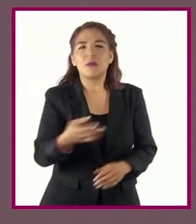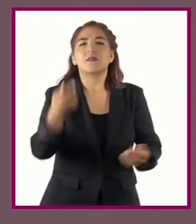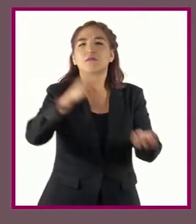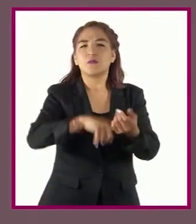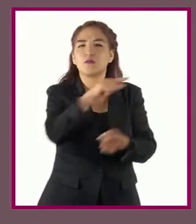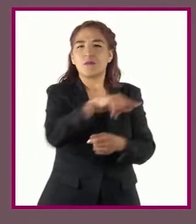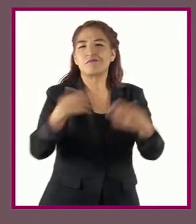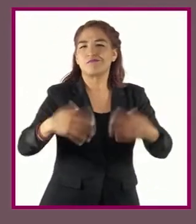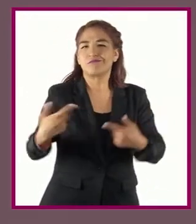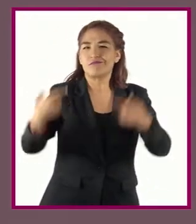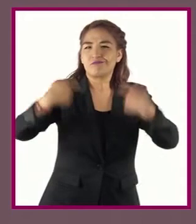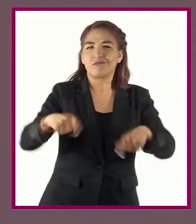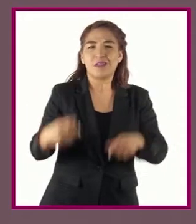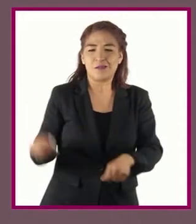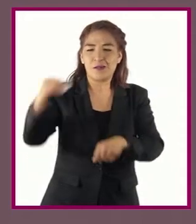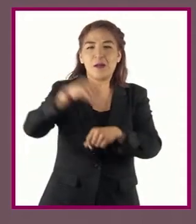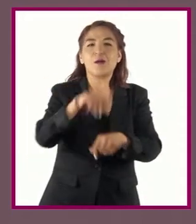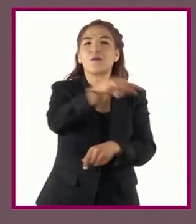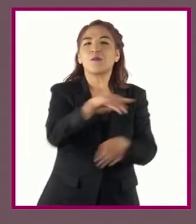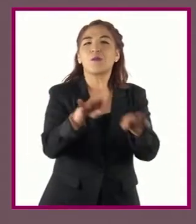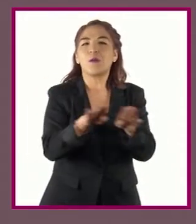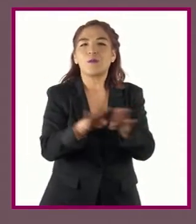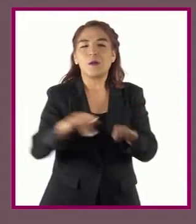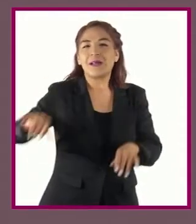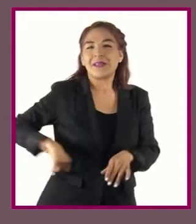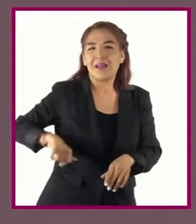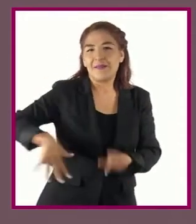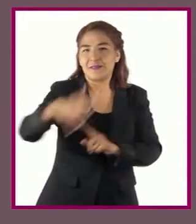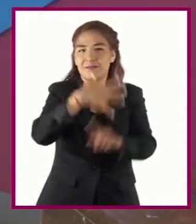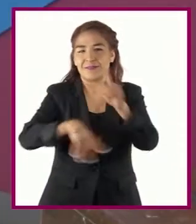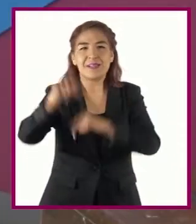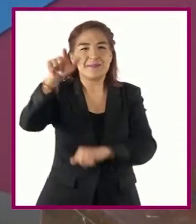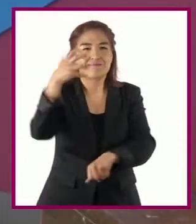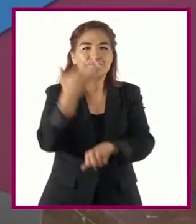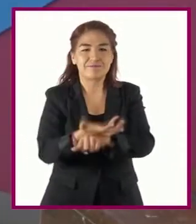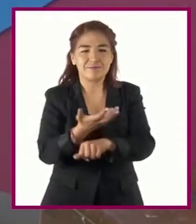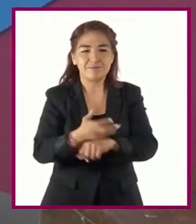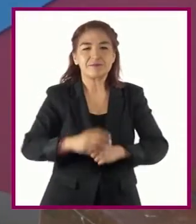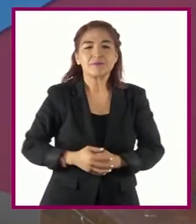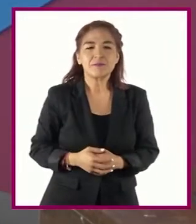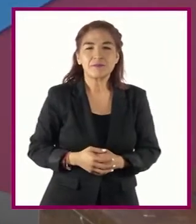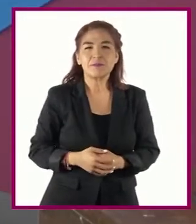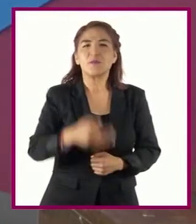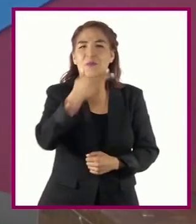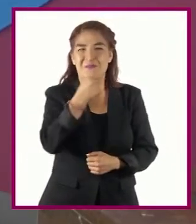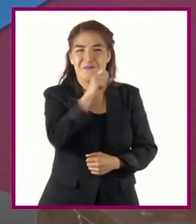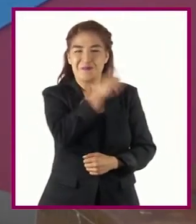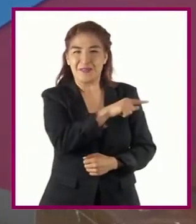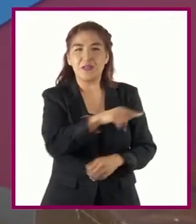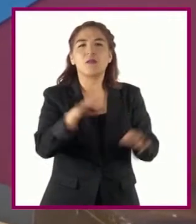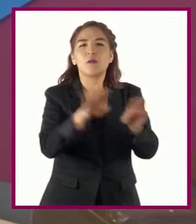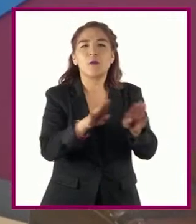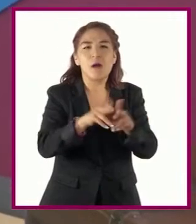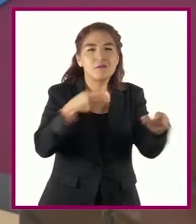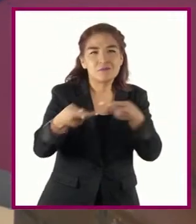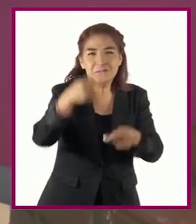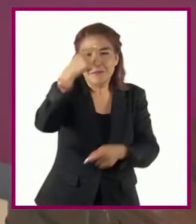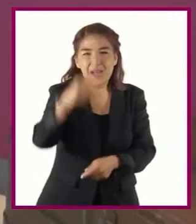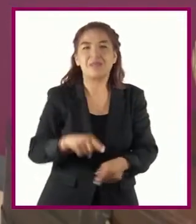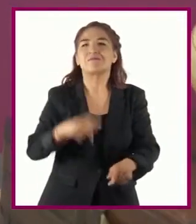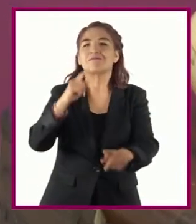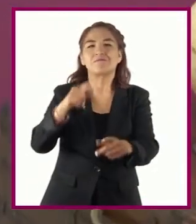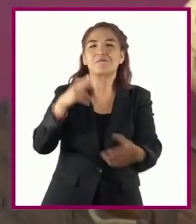las élites que respondían a los intereses del país del norte. Somoza organizó el asesinato de Sandino